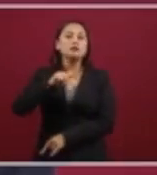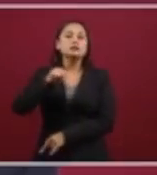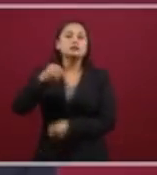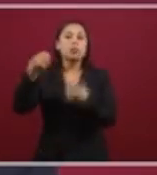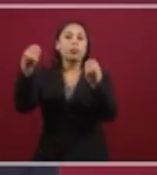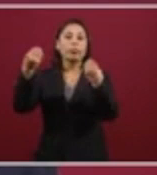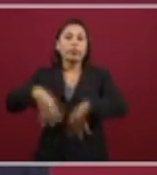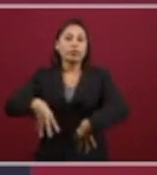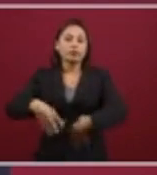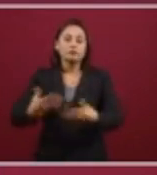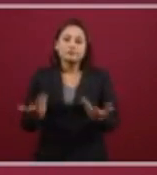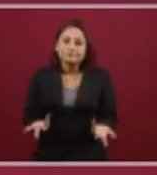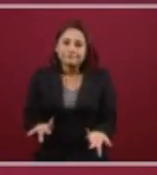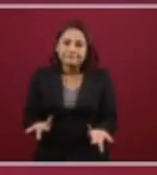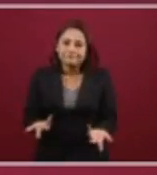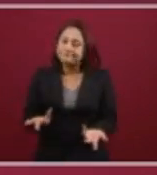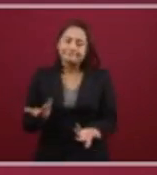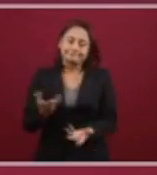también